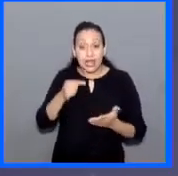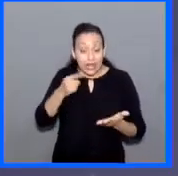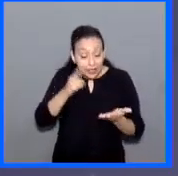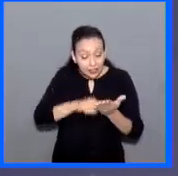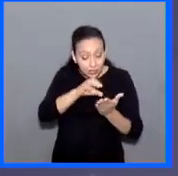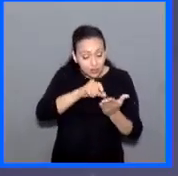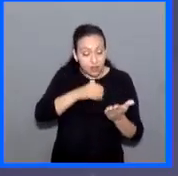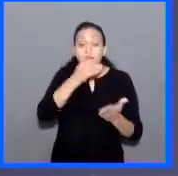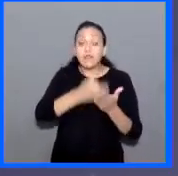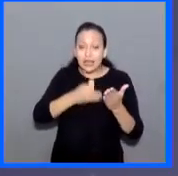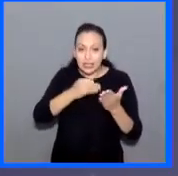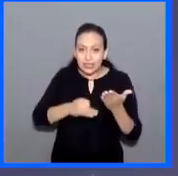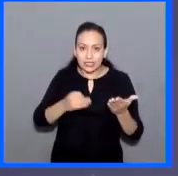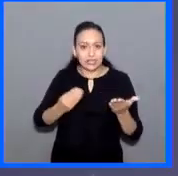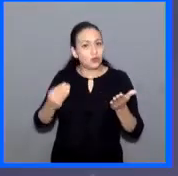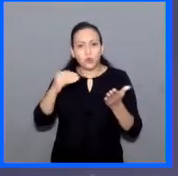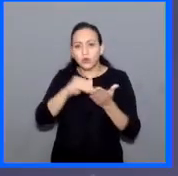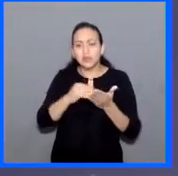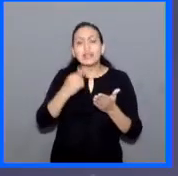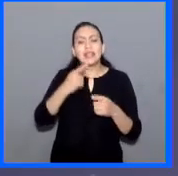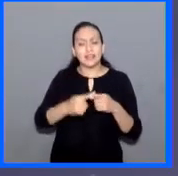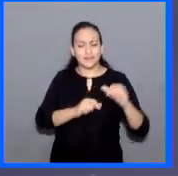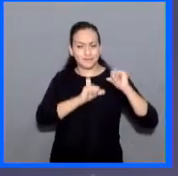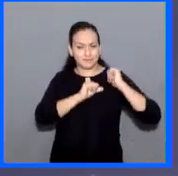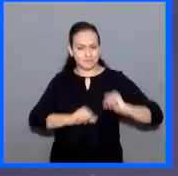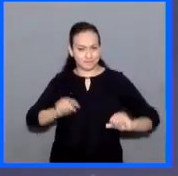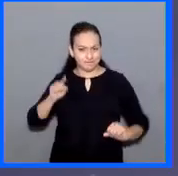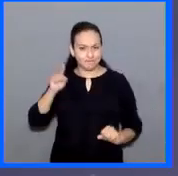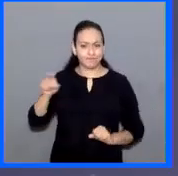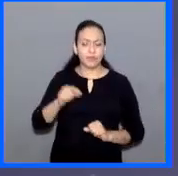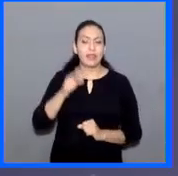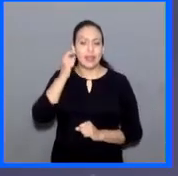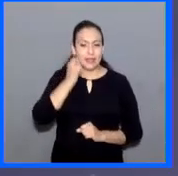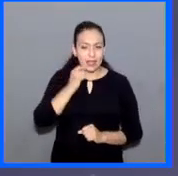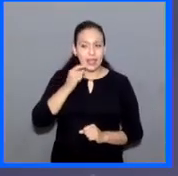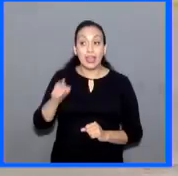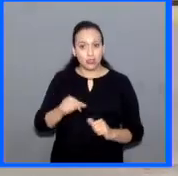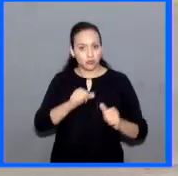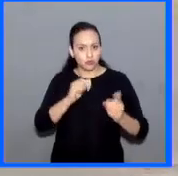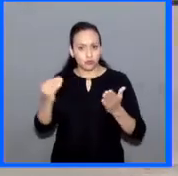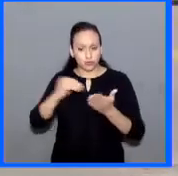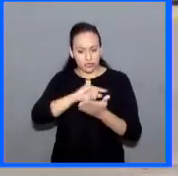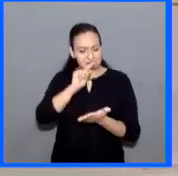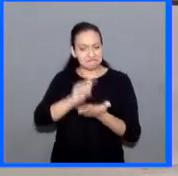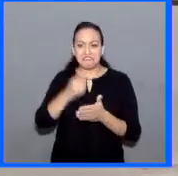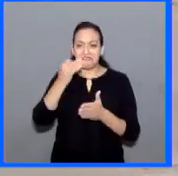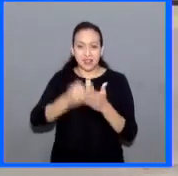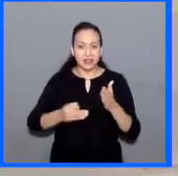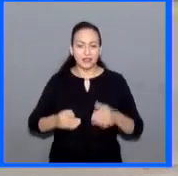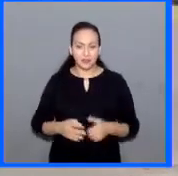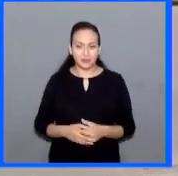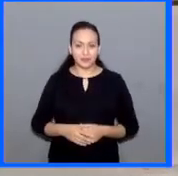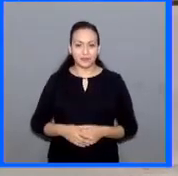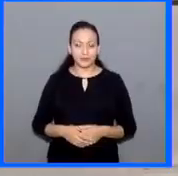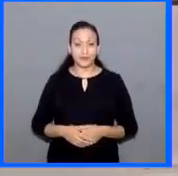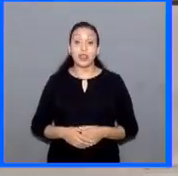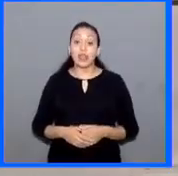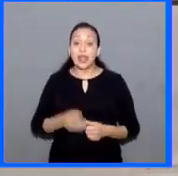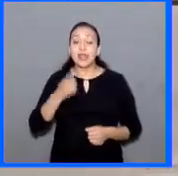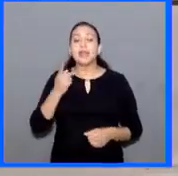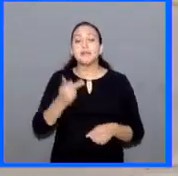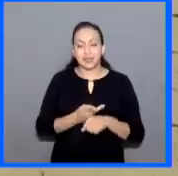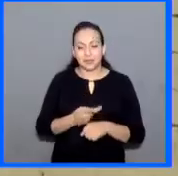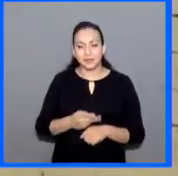convencional por parte de las autoridades estatales encargadas de legislar en la materia. La declaración de ausencia es un mecanismo